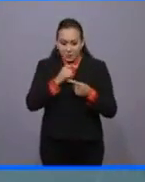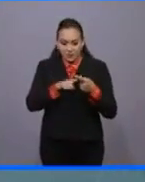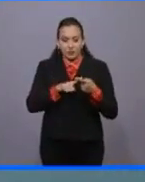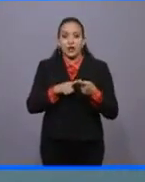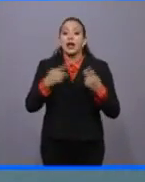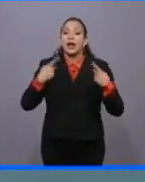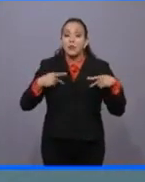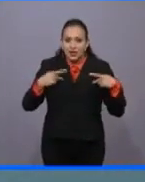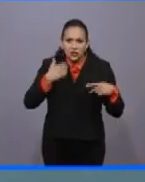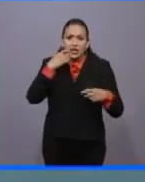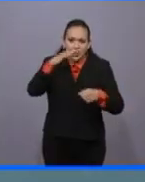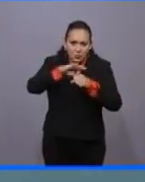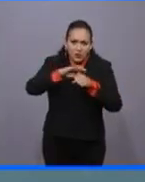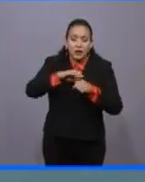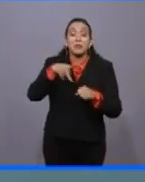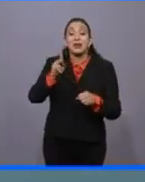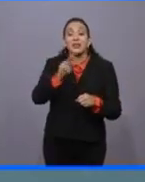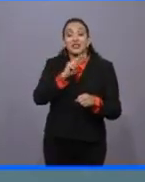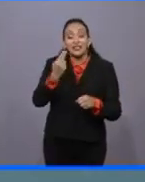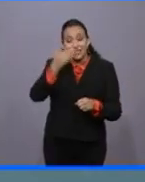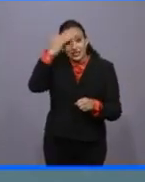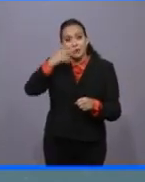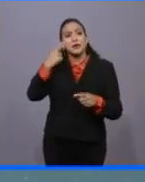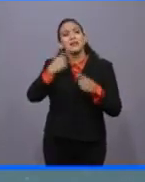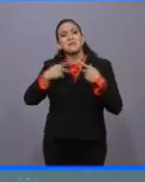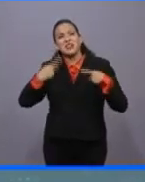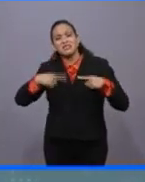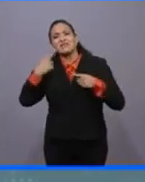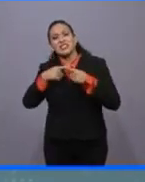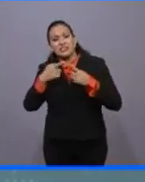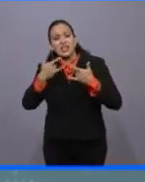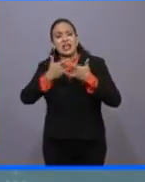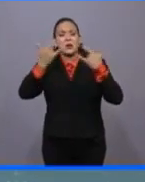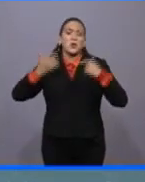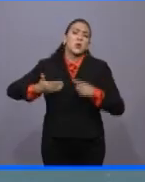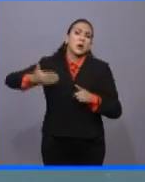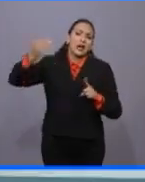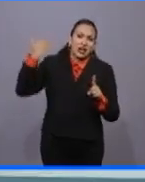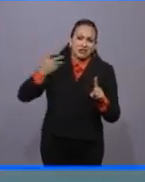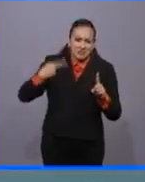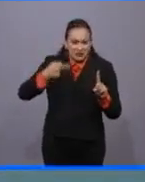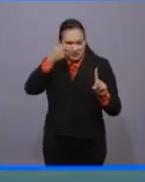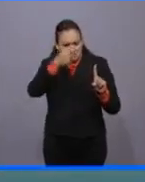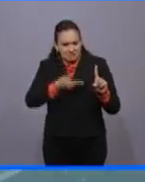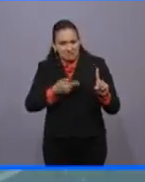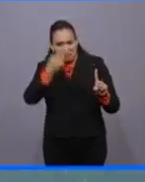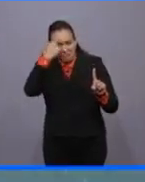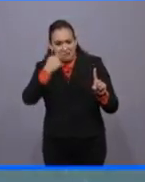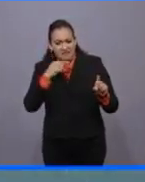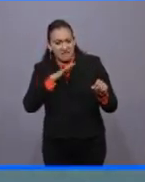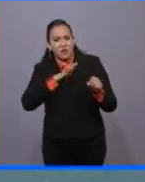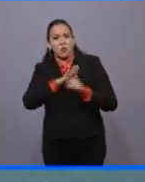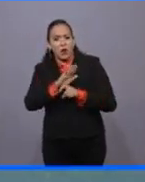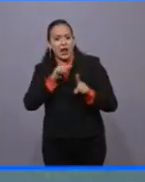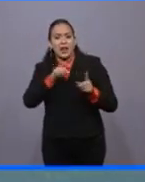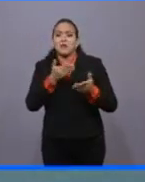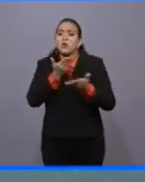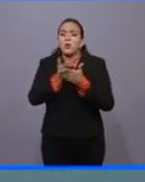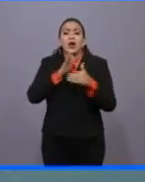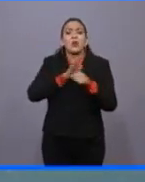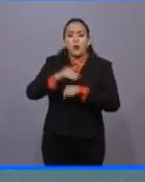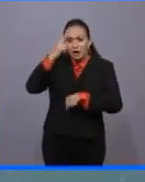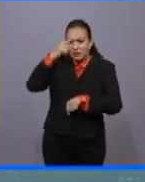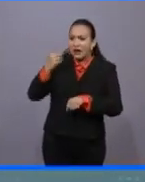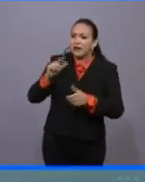las personas que buscan representarnos, qué han hecho antes, qué proponen hacer y cómo planean hacerlo para